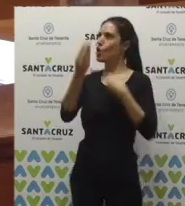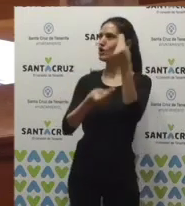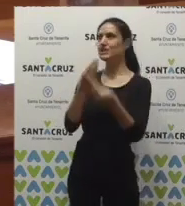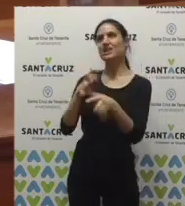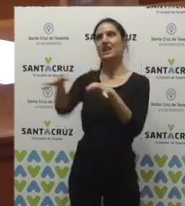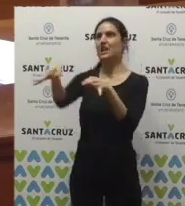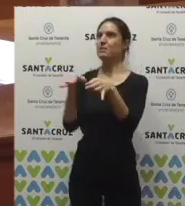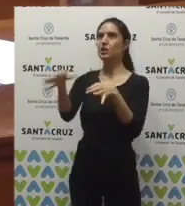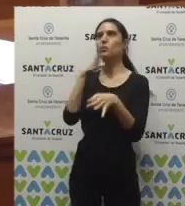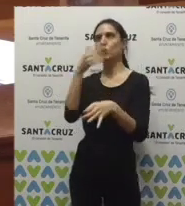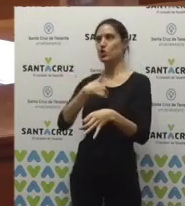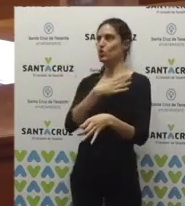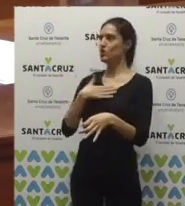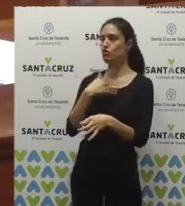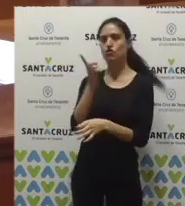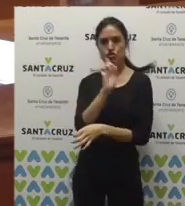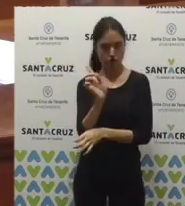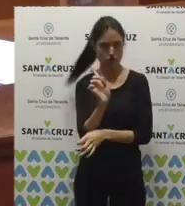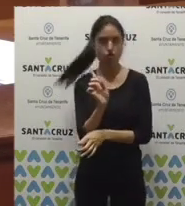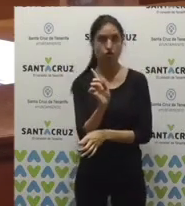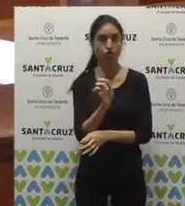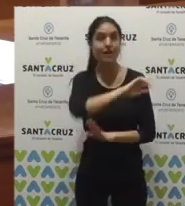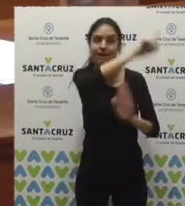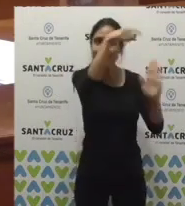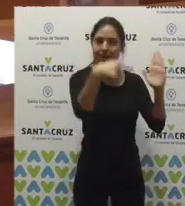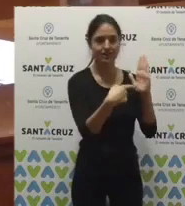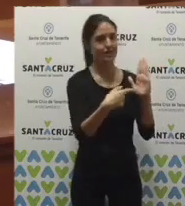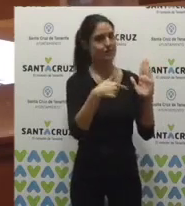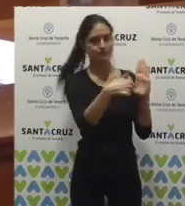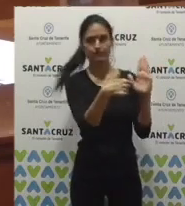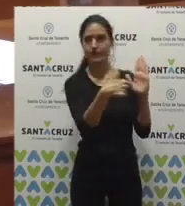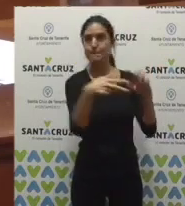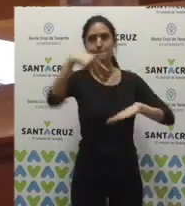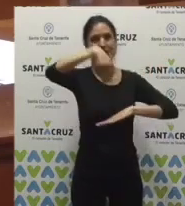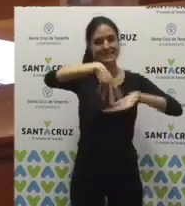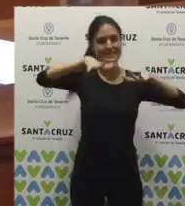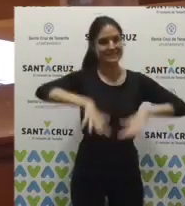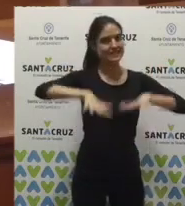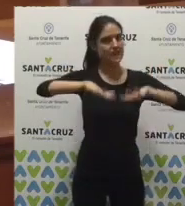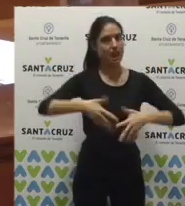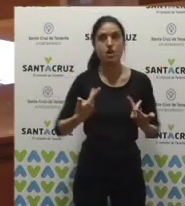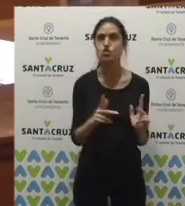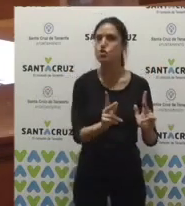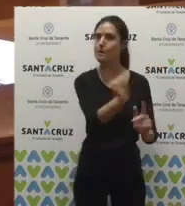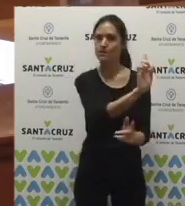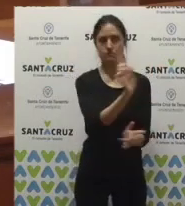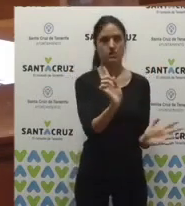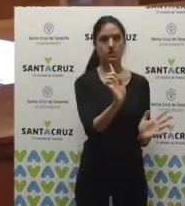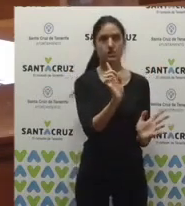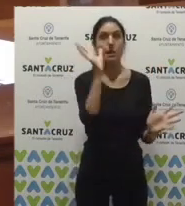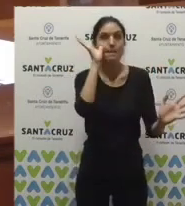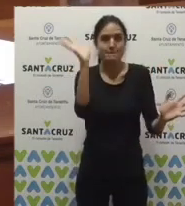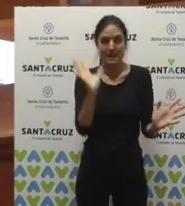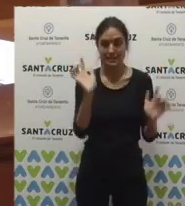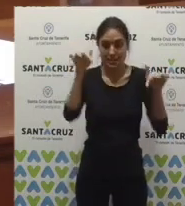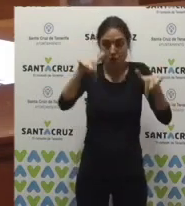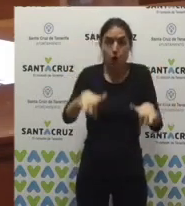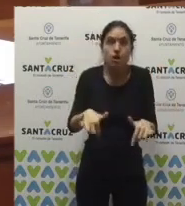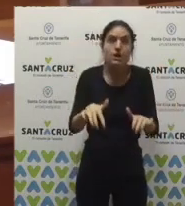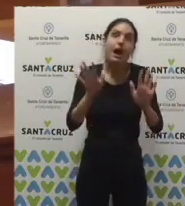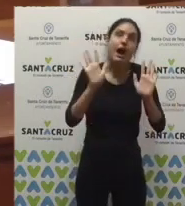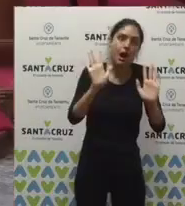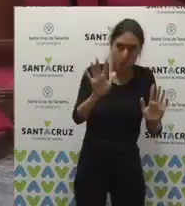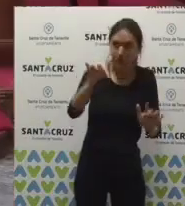y no es verdad es que la ley no permite hacerlo de presencial y parece que hoy a pesar de que estamos